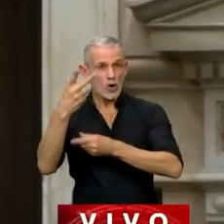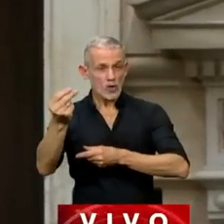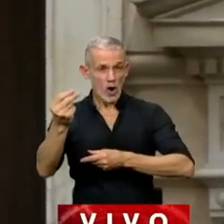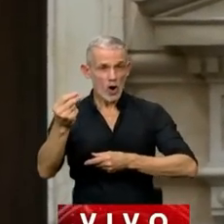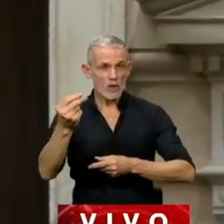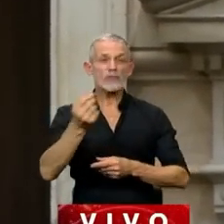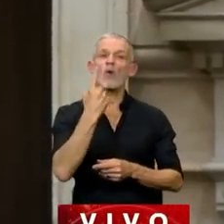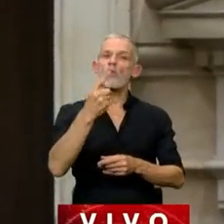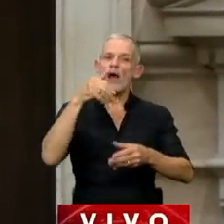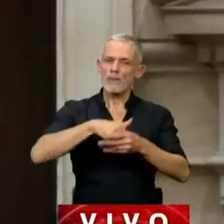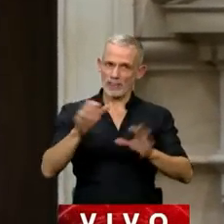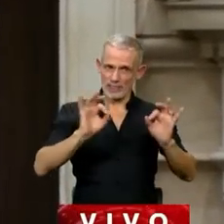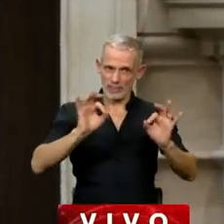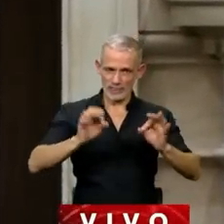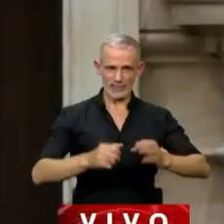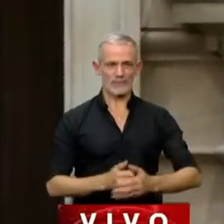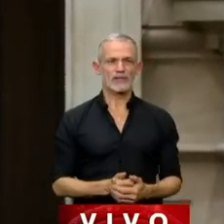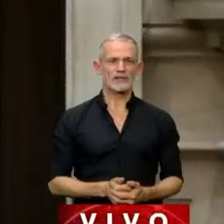negativos, 1 abstención.